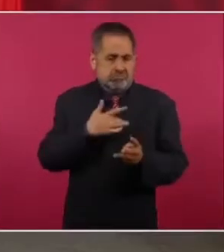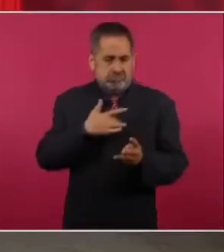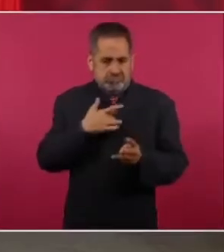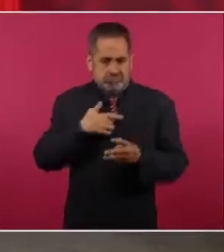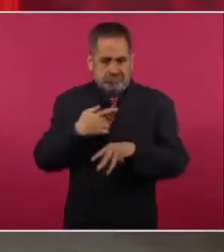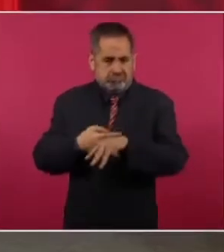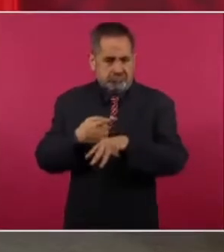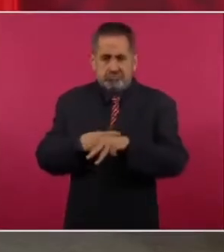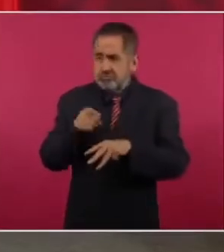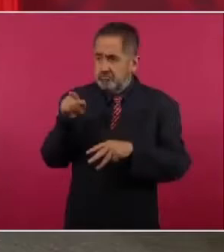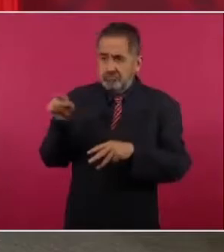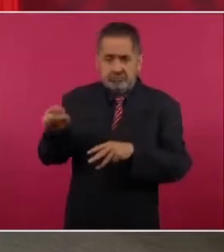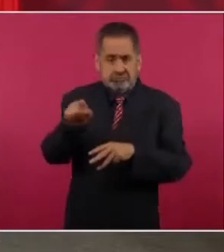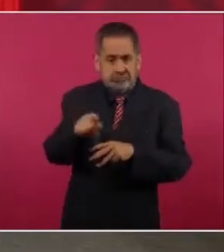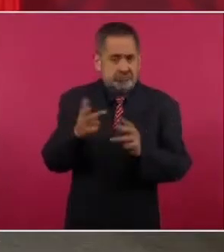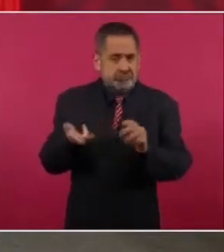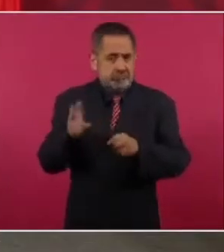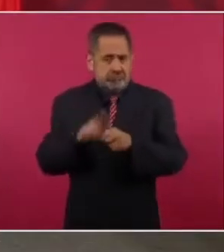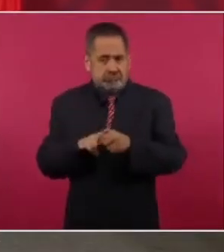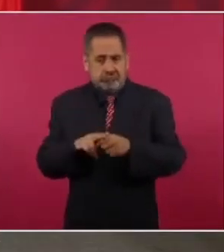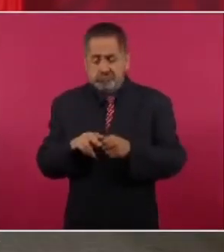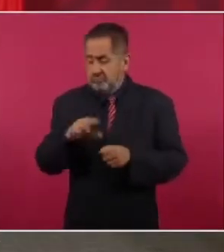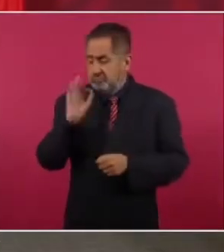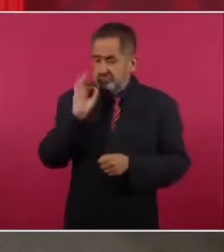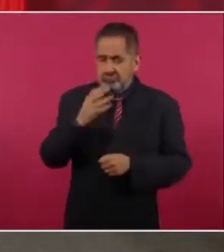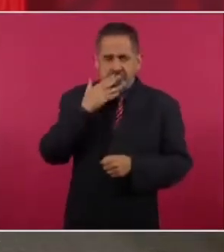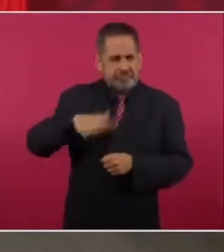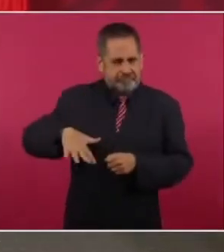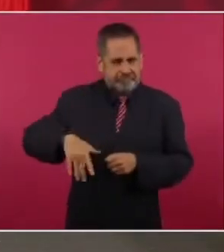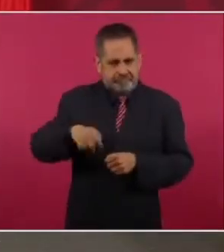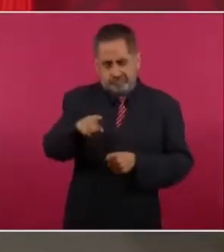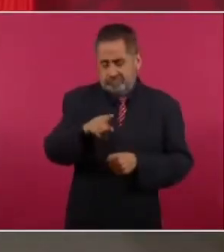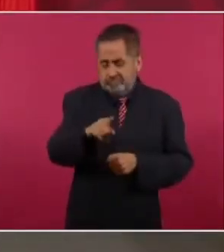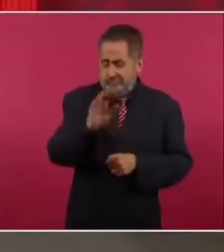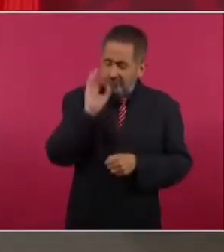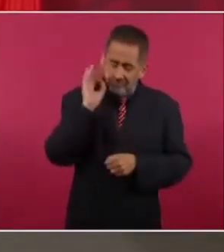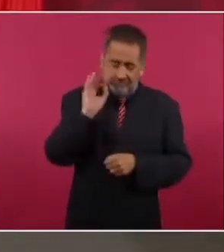cardiología, estos hospitales que estás mencionando.